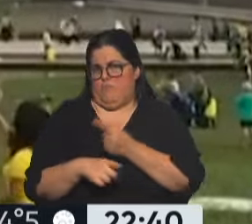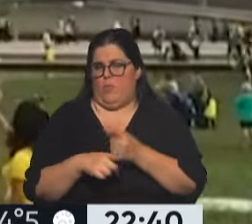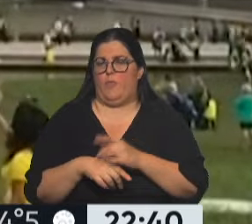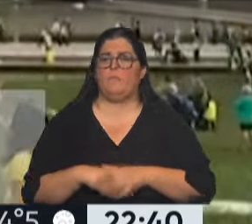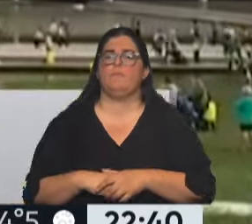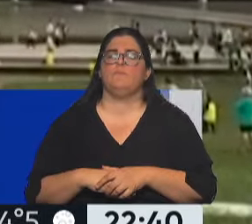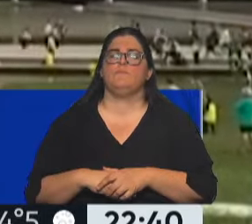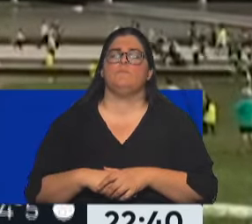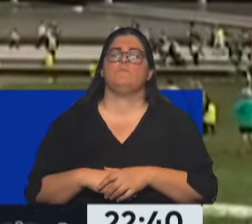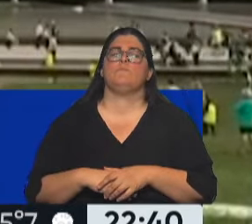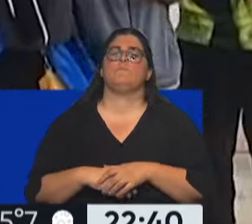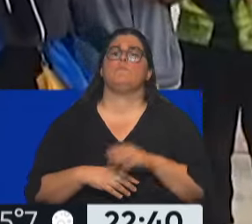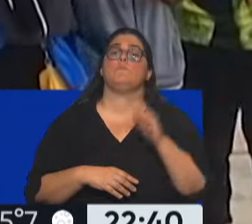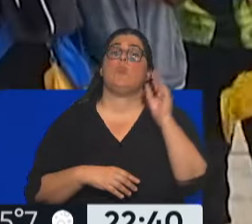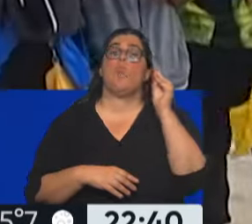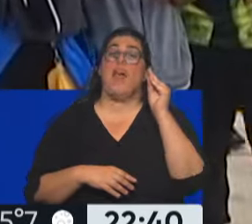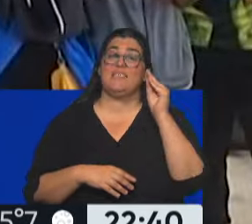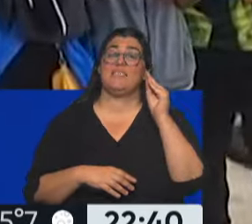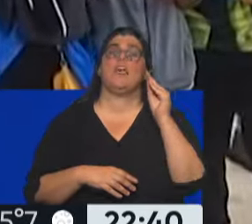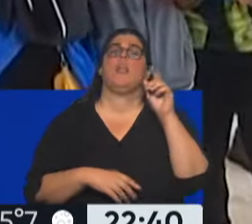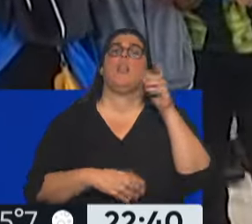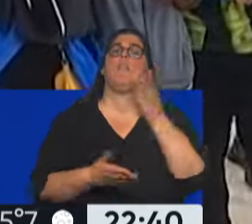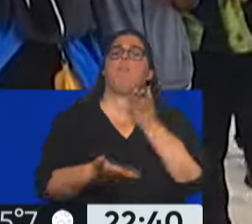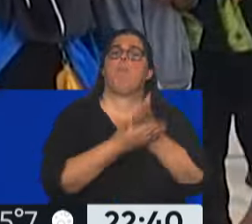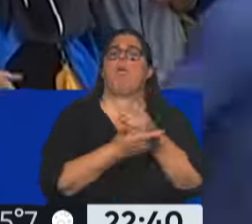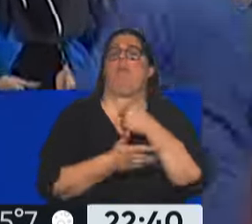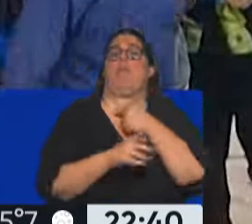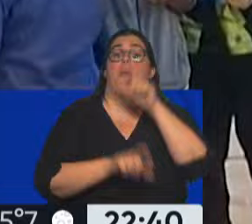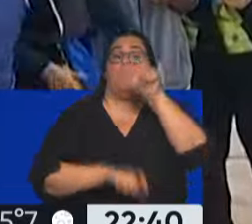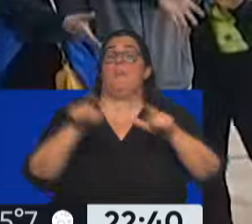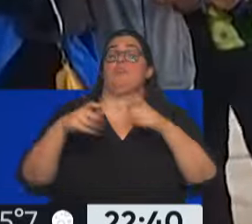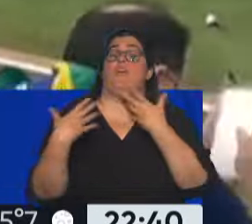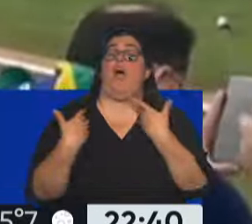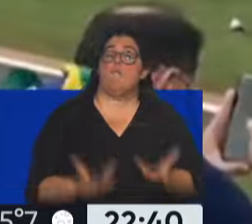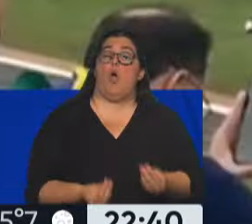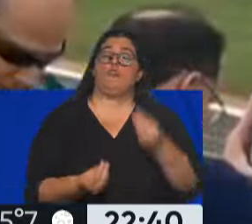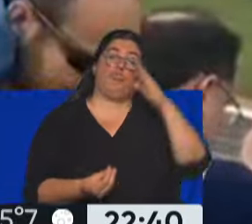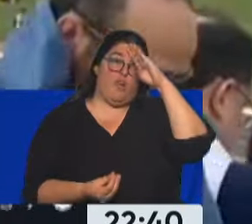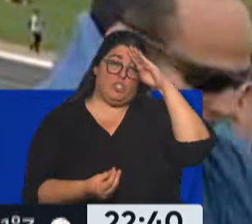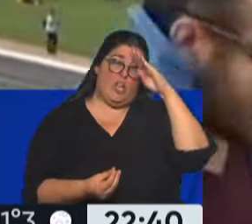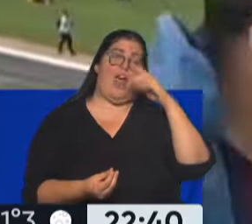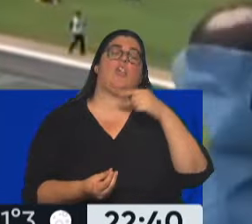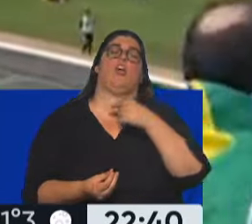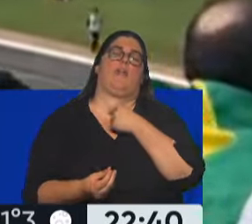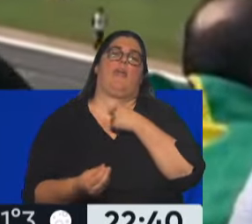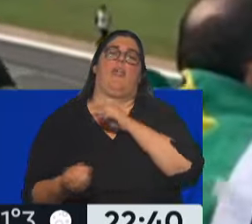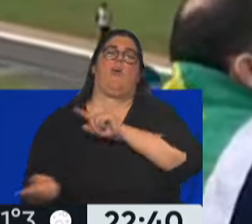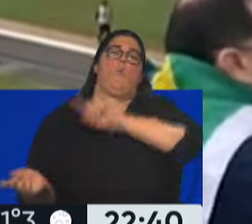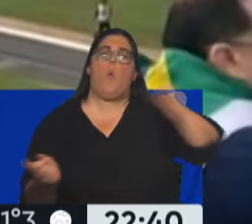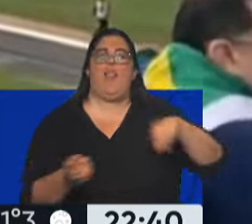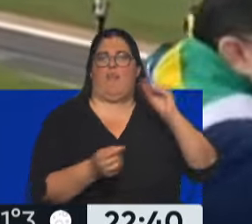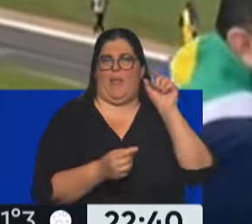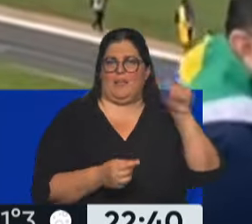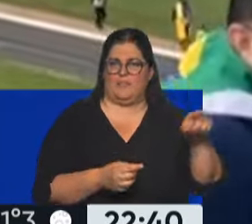Brasil pidió la extradición de bolsonaristas. El Tribunal Supremo, que condenó a más de 200 seguidores de Bolsonaro por participar en